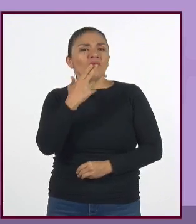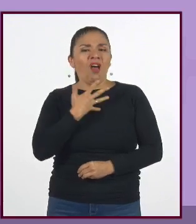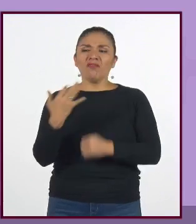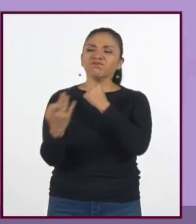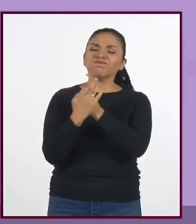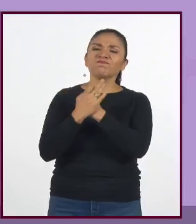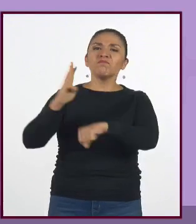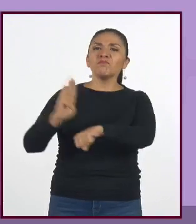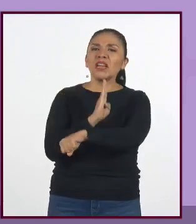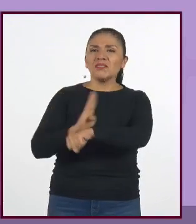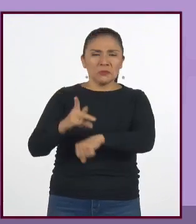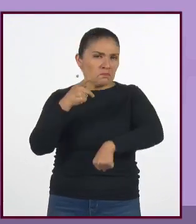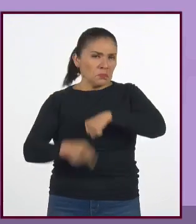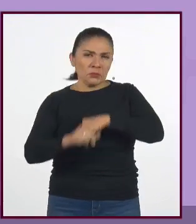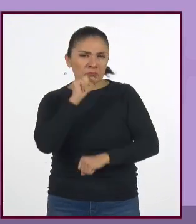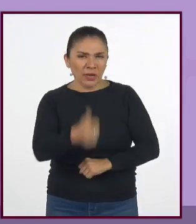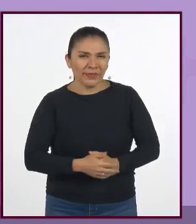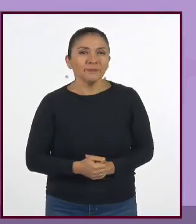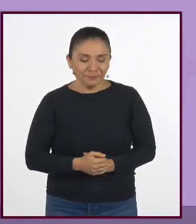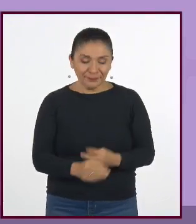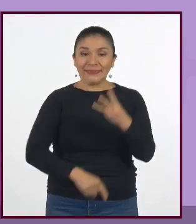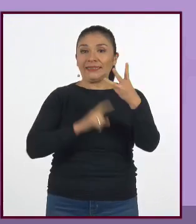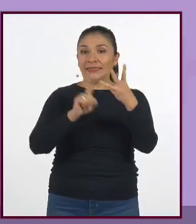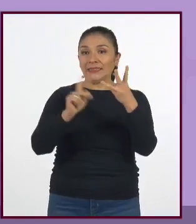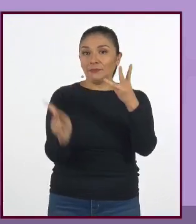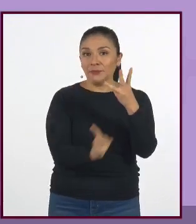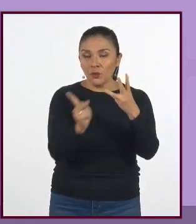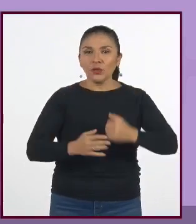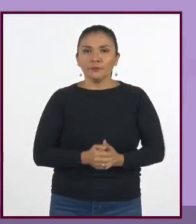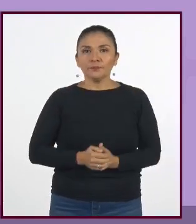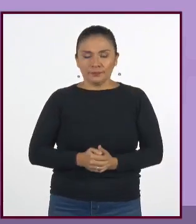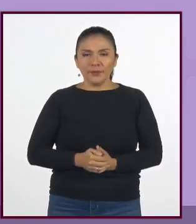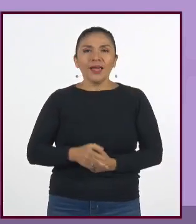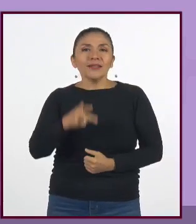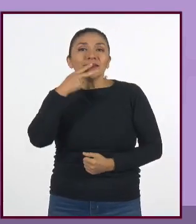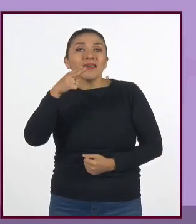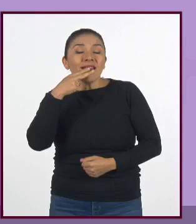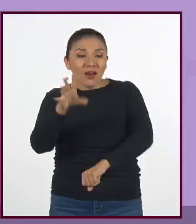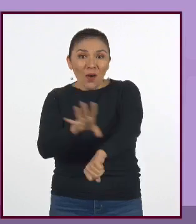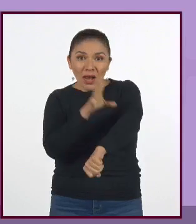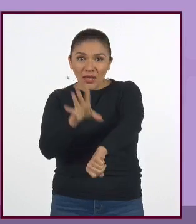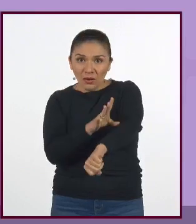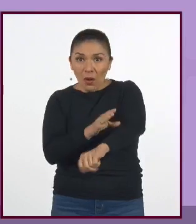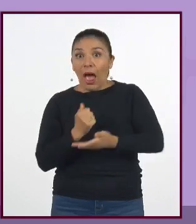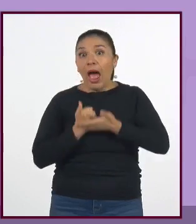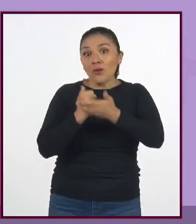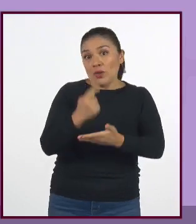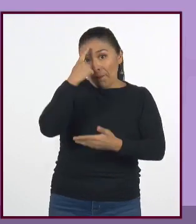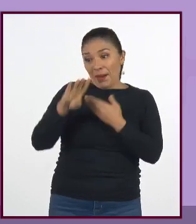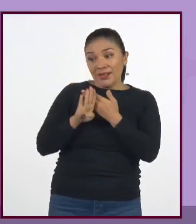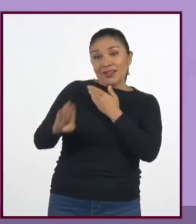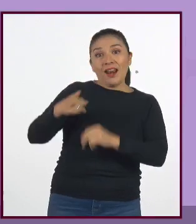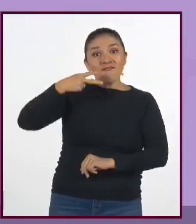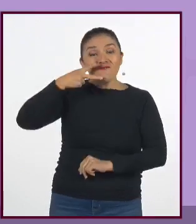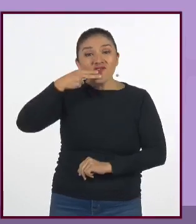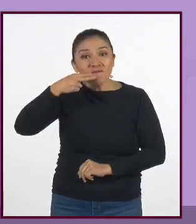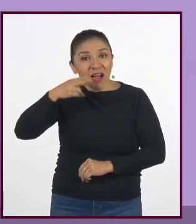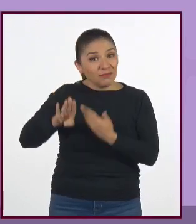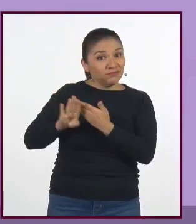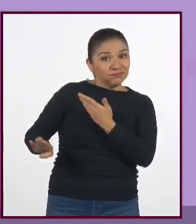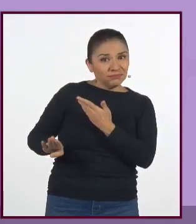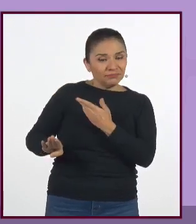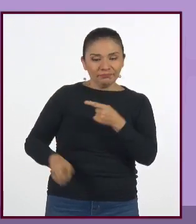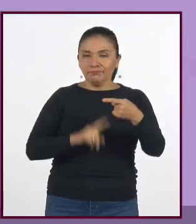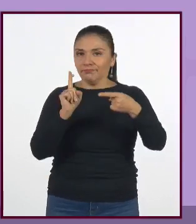que riesgos. Pregunta número 3. ¿Vapear sirve para dejar de fumar? Inciso A,